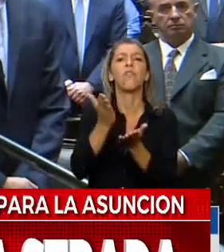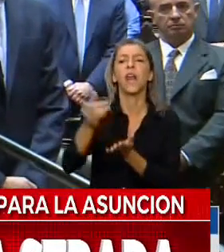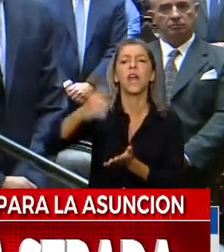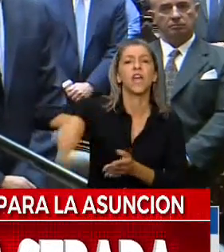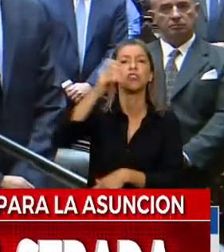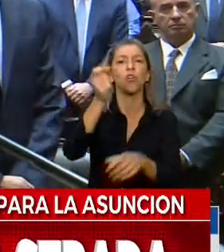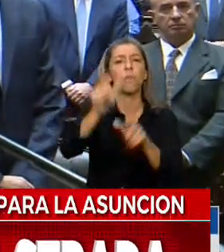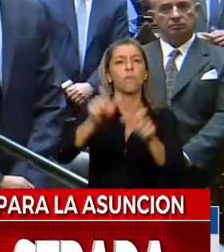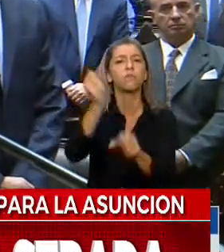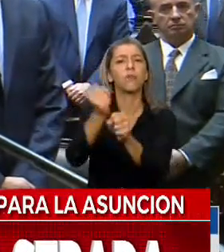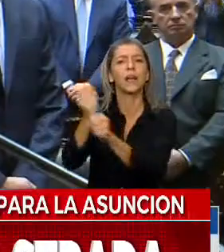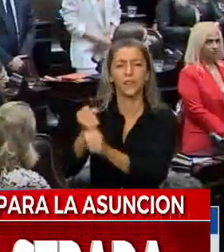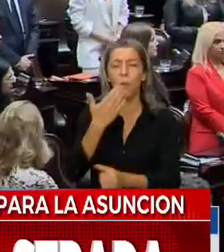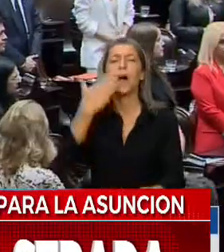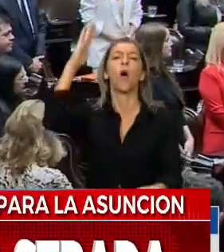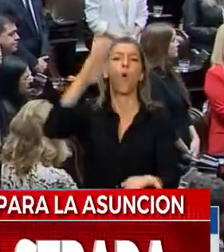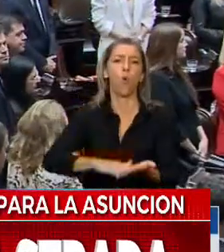trabajadores. Juro.